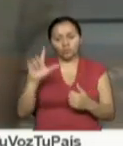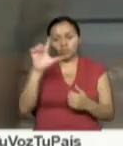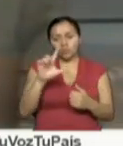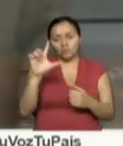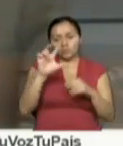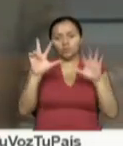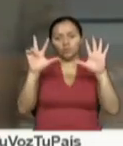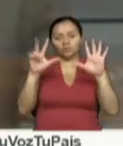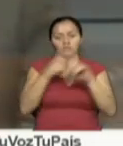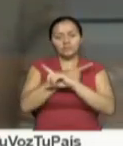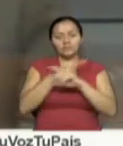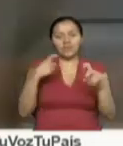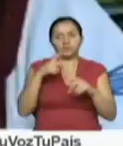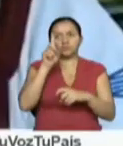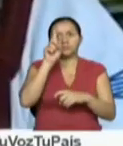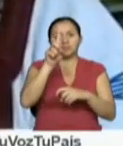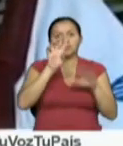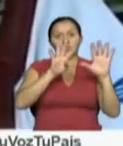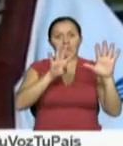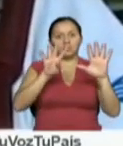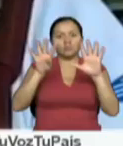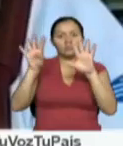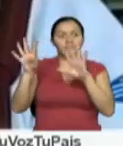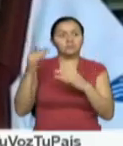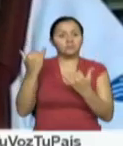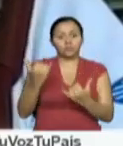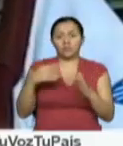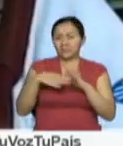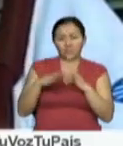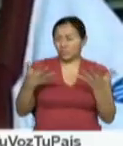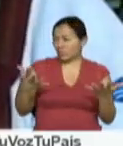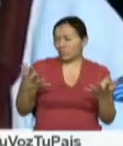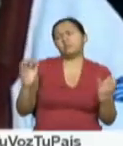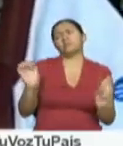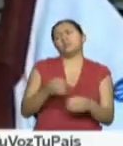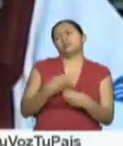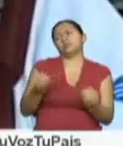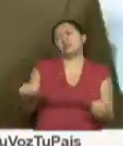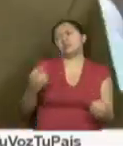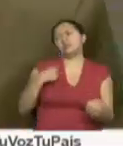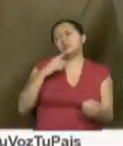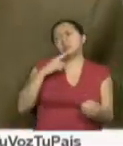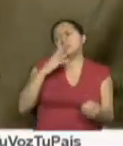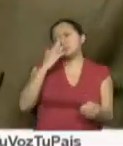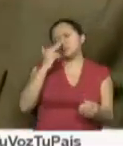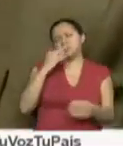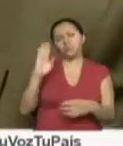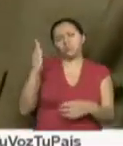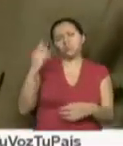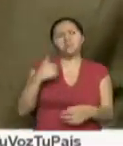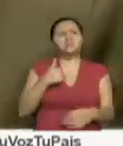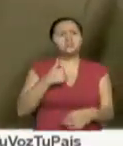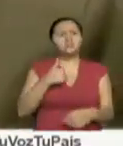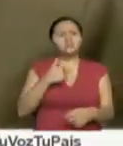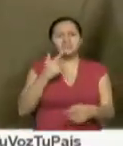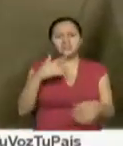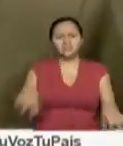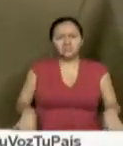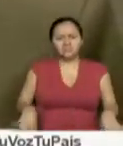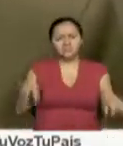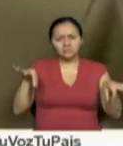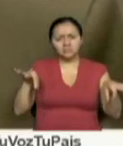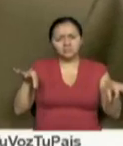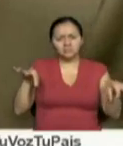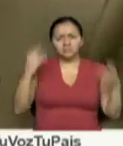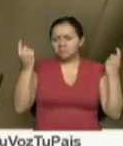8 de marzo de 1999. Hoy no hay bancos. Imposible, me está tomando el pelo. A mí personalmente me cogieron con sin